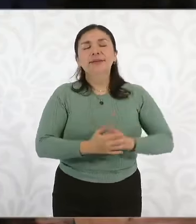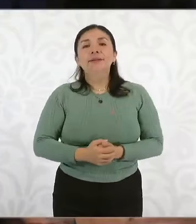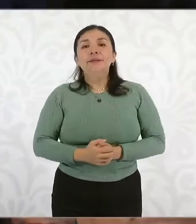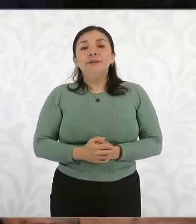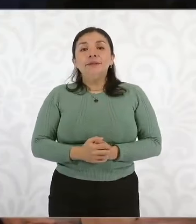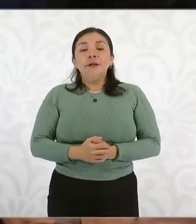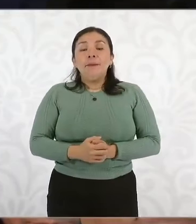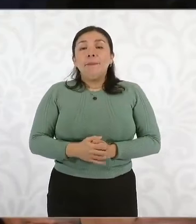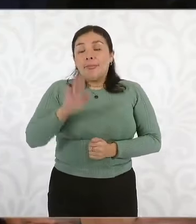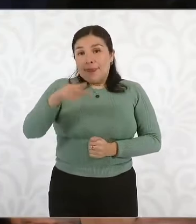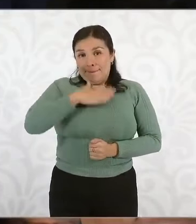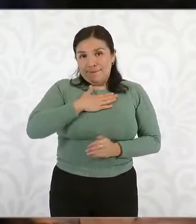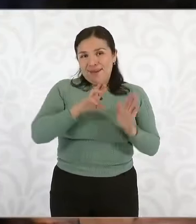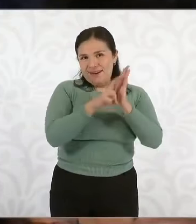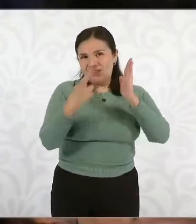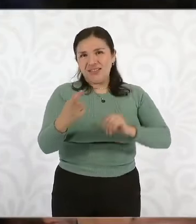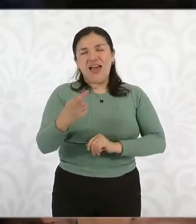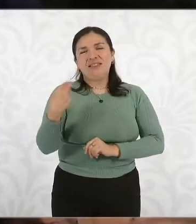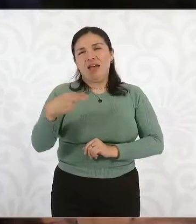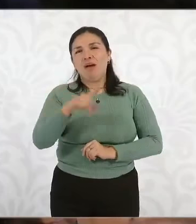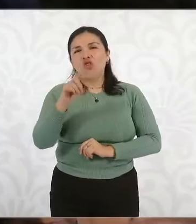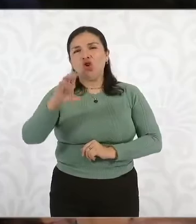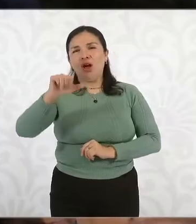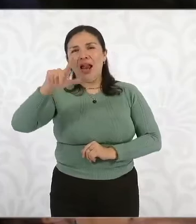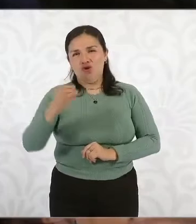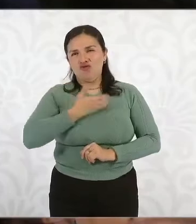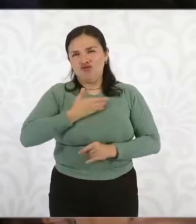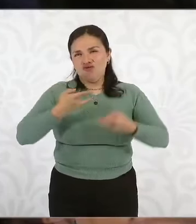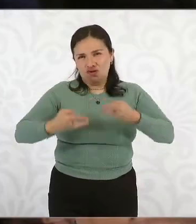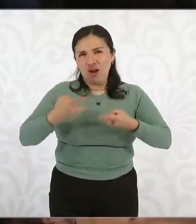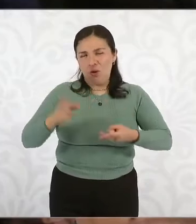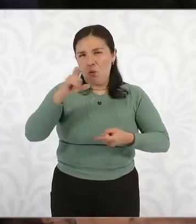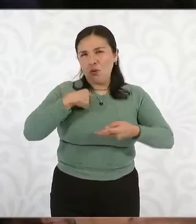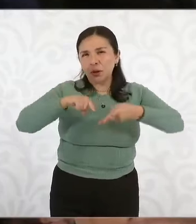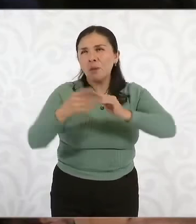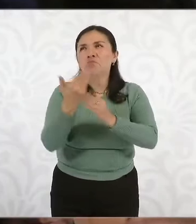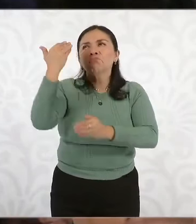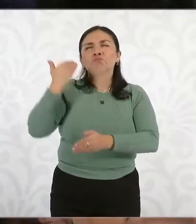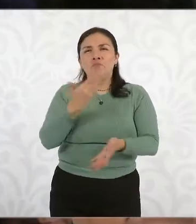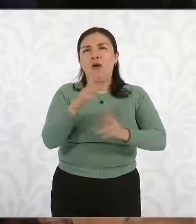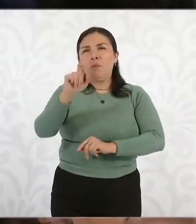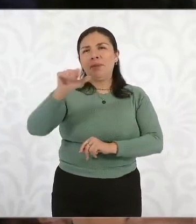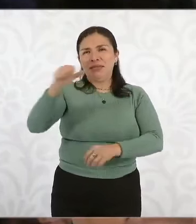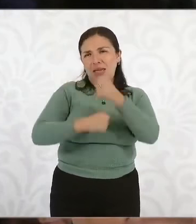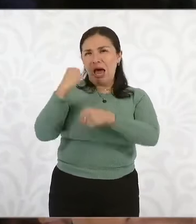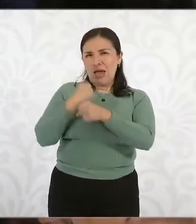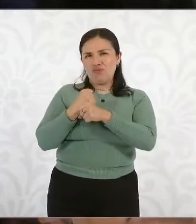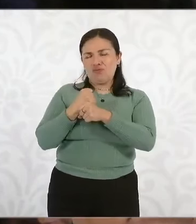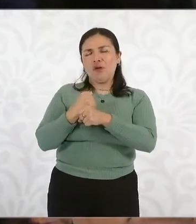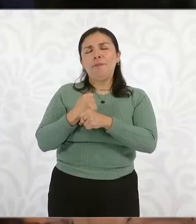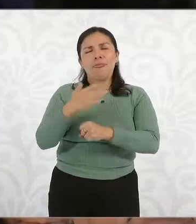Y aquí en la revista Zócalo, desde que iniciamos este proyecto, hace casi 26 años, hemos